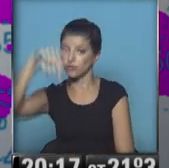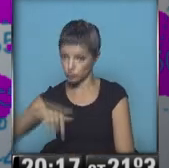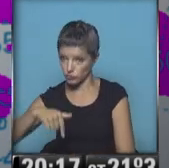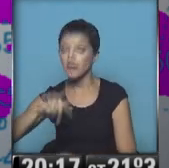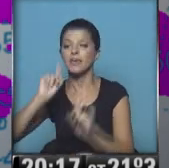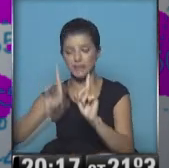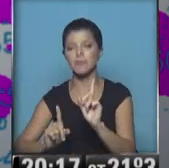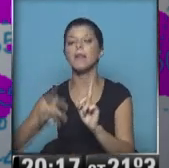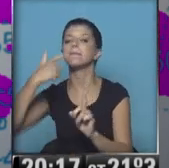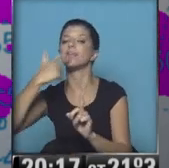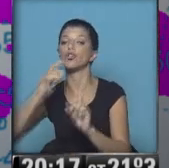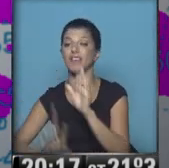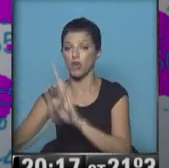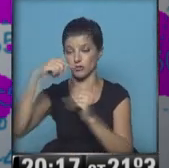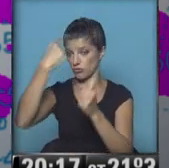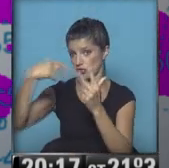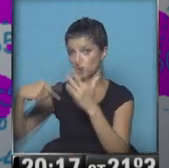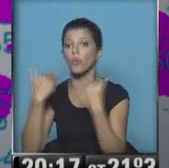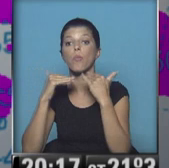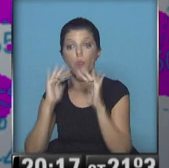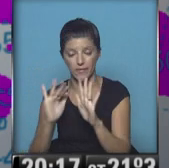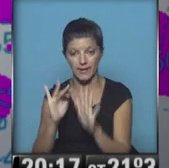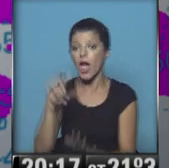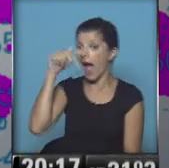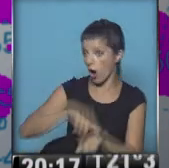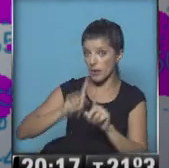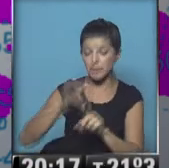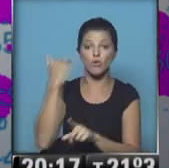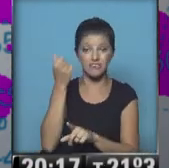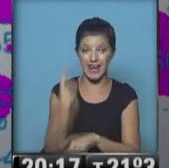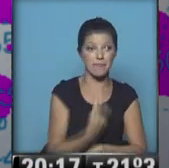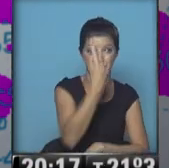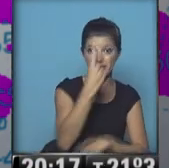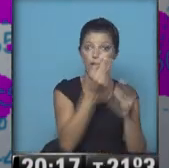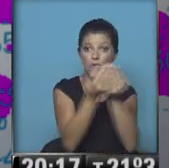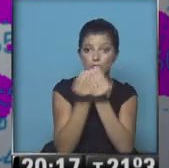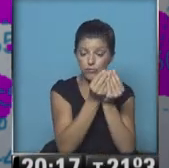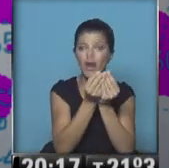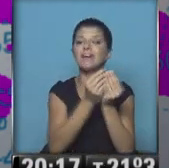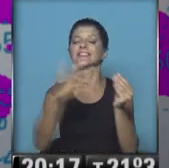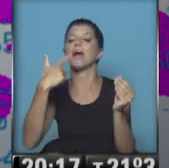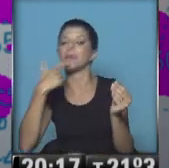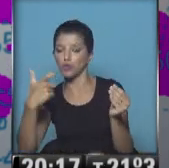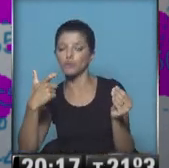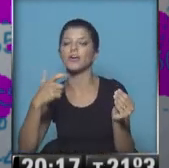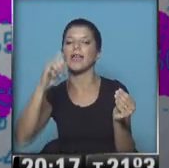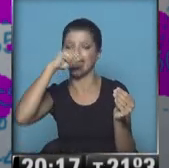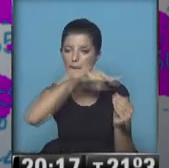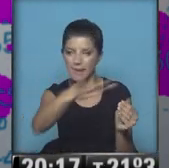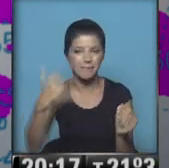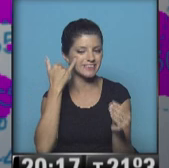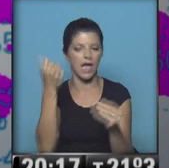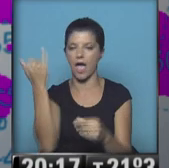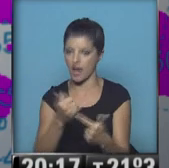de Mendoza. En estos momentos ya nos están diciendo que la ceniza de la primera erupción ya llegó al sur de Mendoza y también al oeste de La Pampa. En los últimos